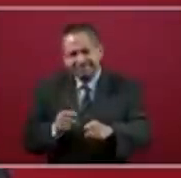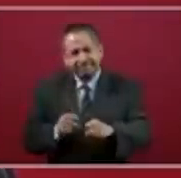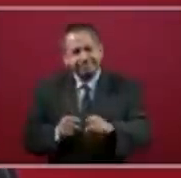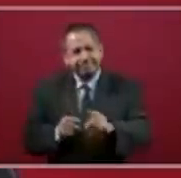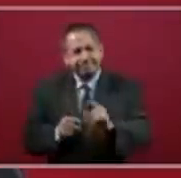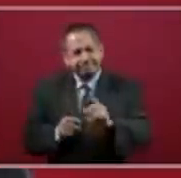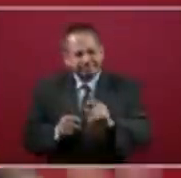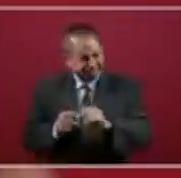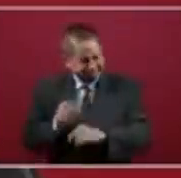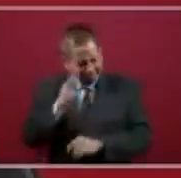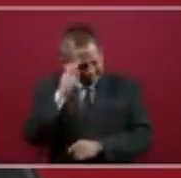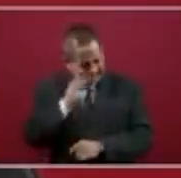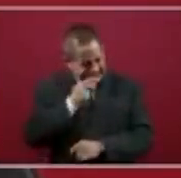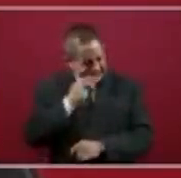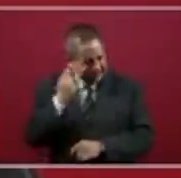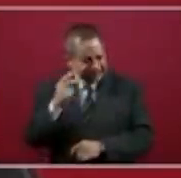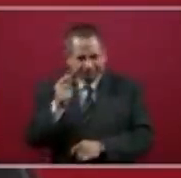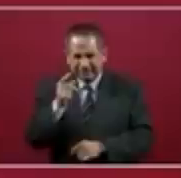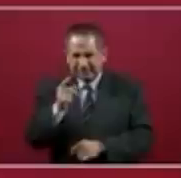que utilizaron para…